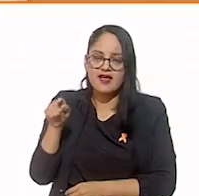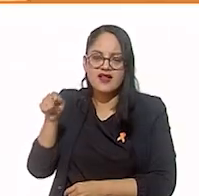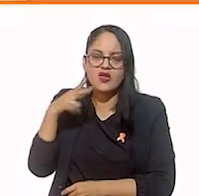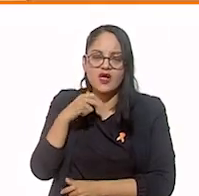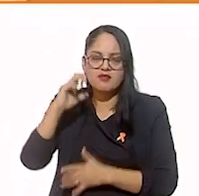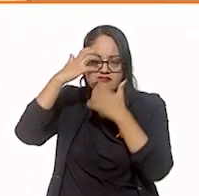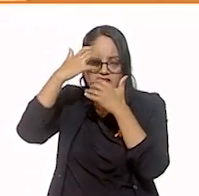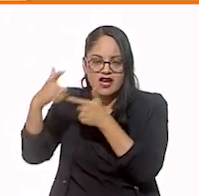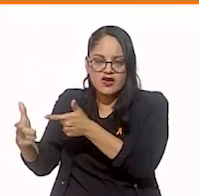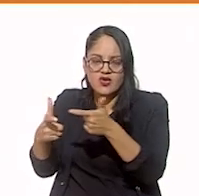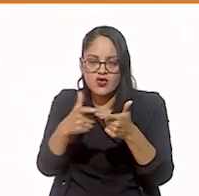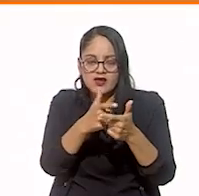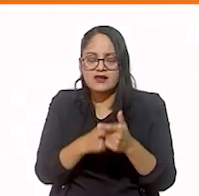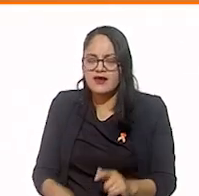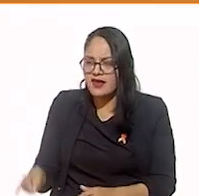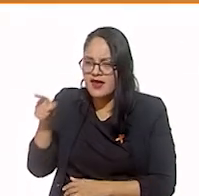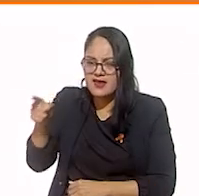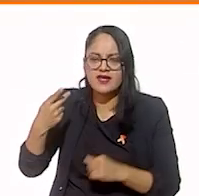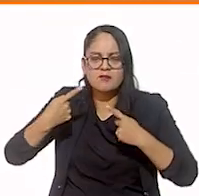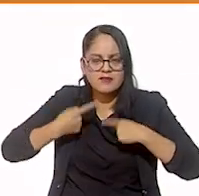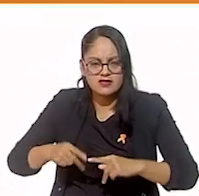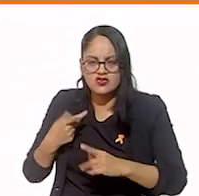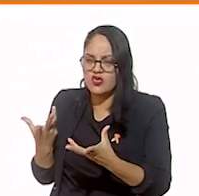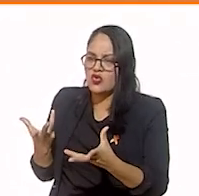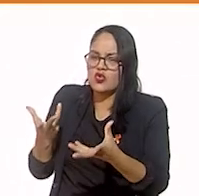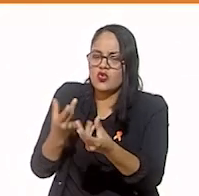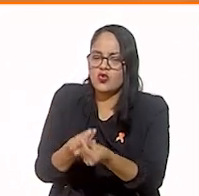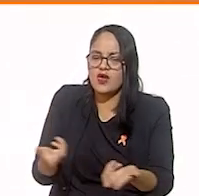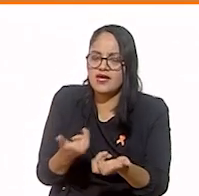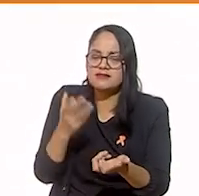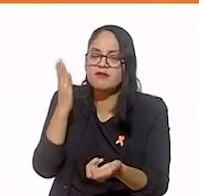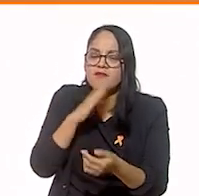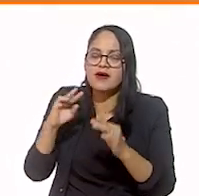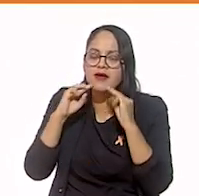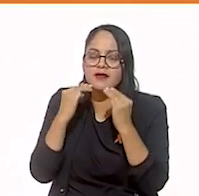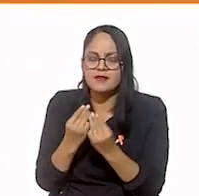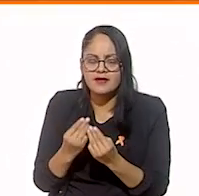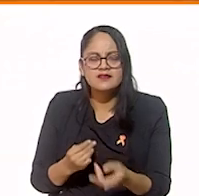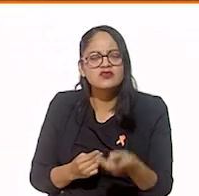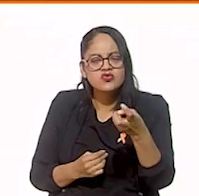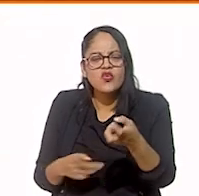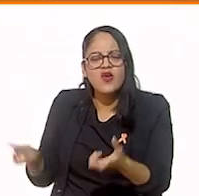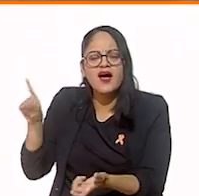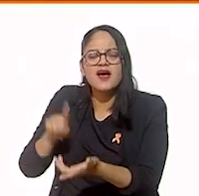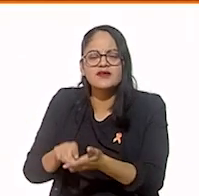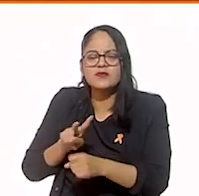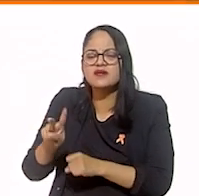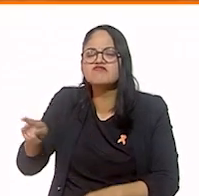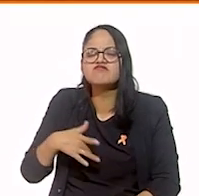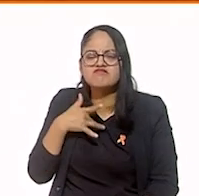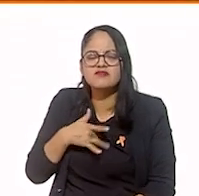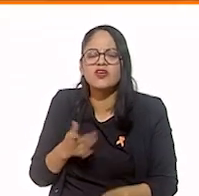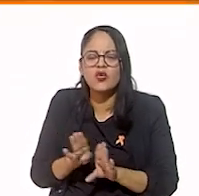narcoterrorista, como una persona que se involucra con este tipo de acciones. ¿Cómo se lee todo esto al interior de Venezuela?